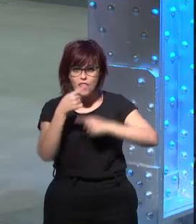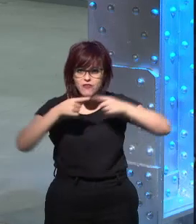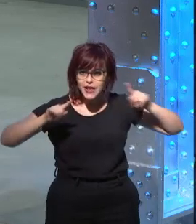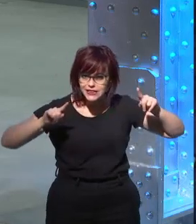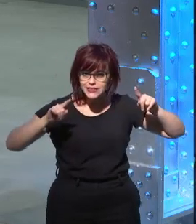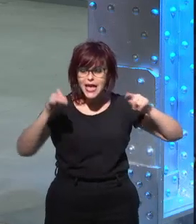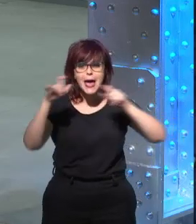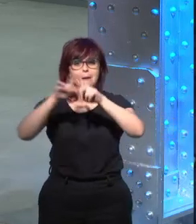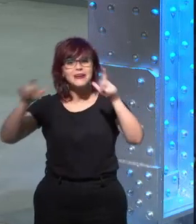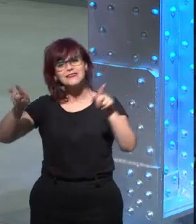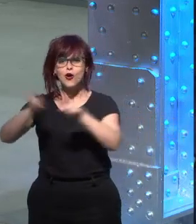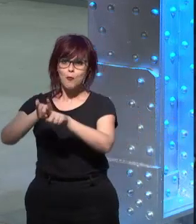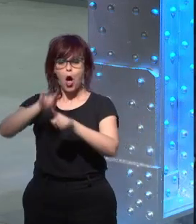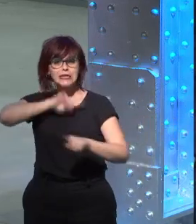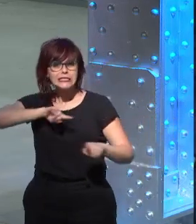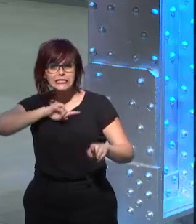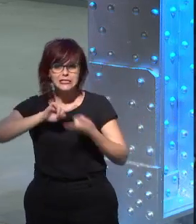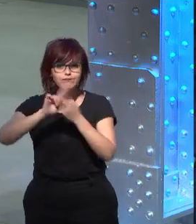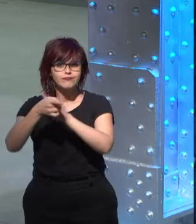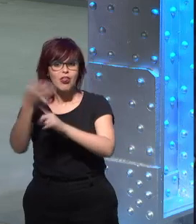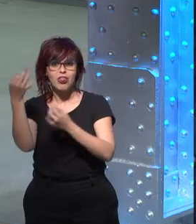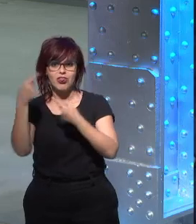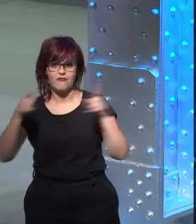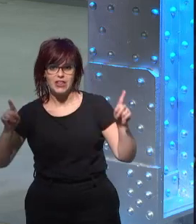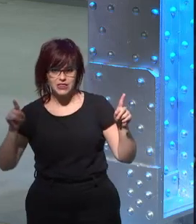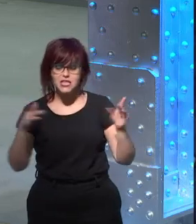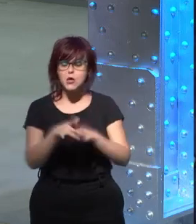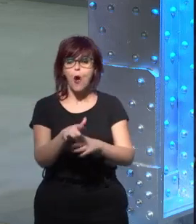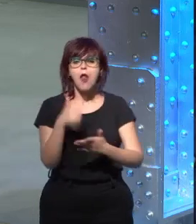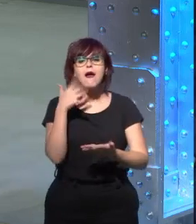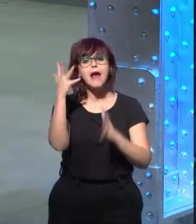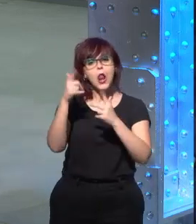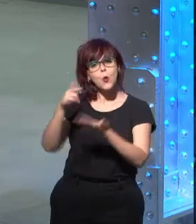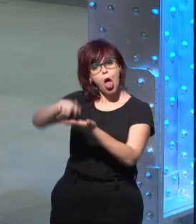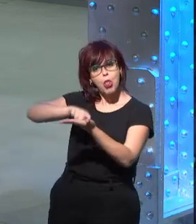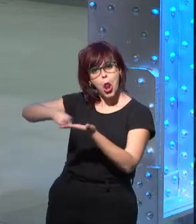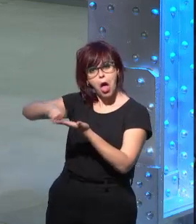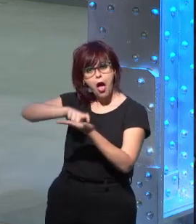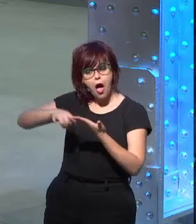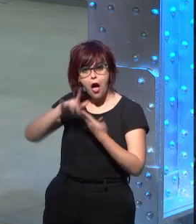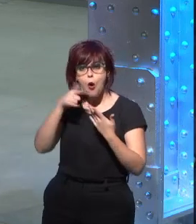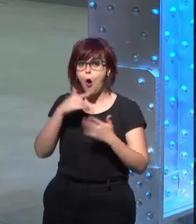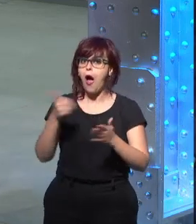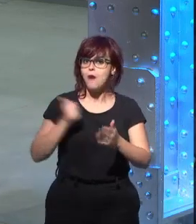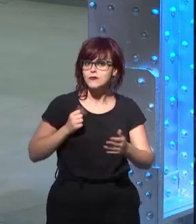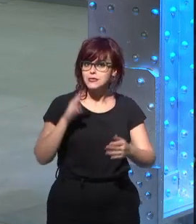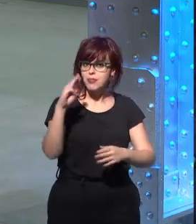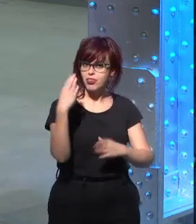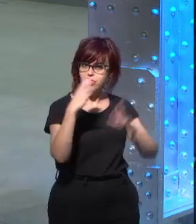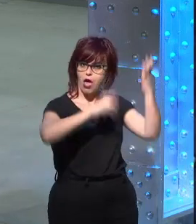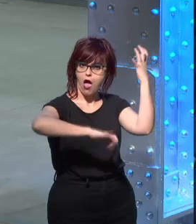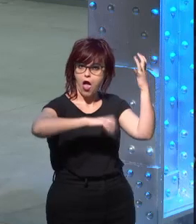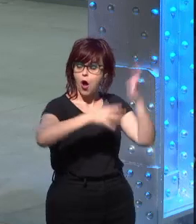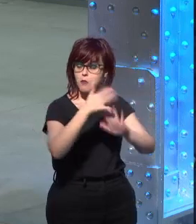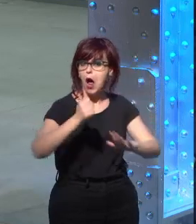absolutamente trascendental. No es como cuando se incorporó la calculadora como una herramienta o cuando se incorporó el PC como una